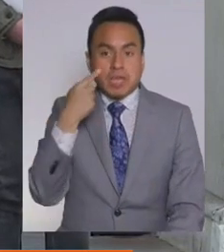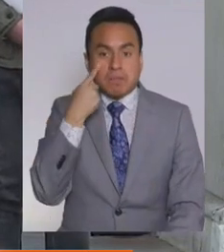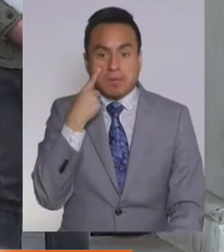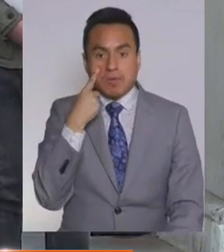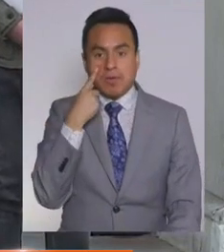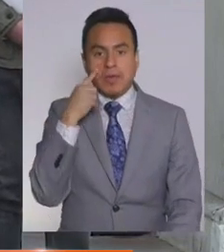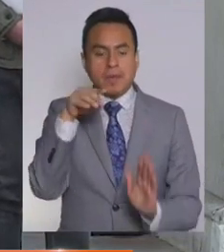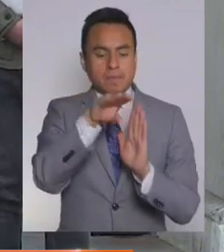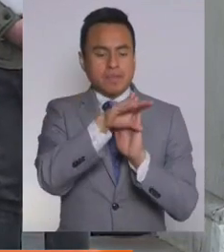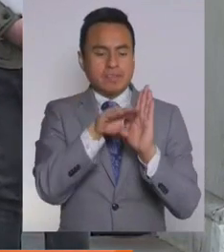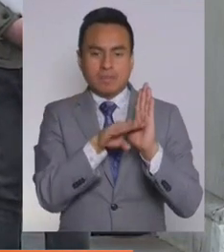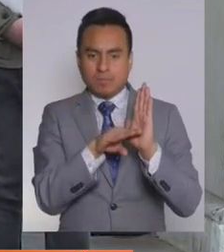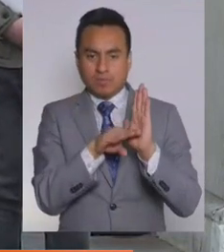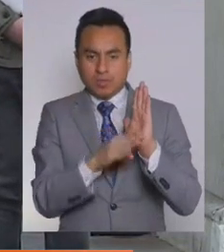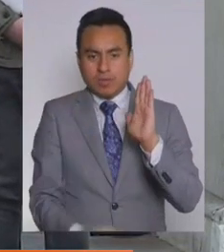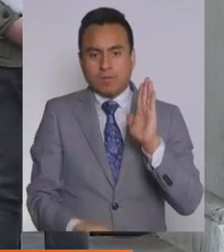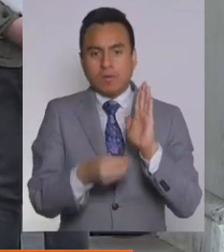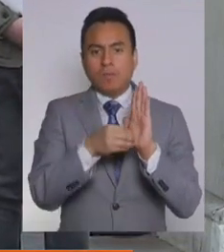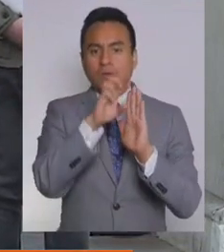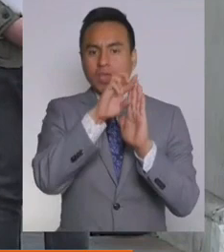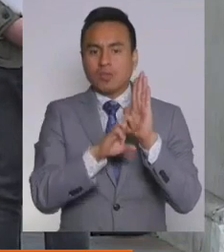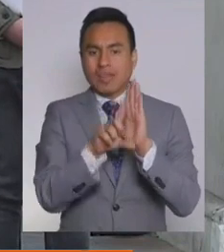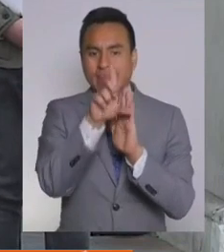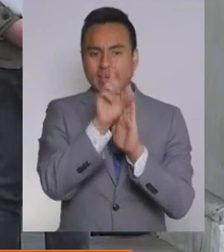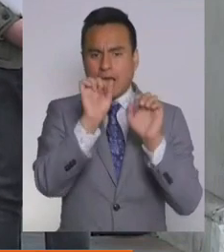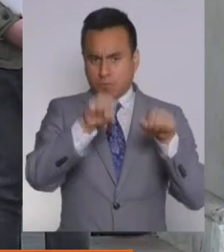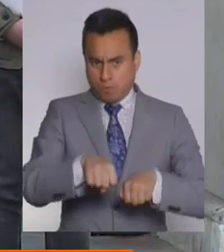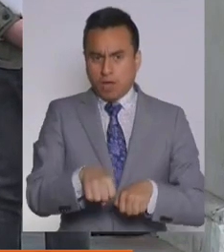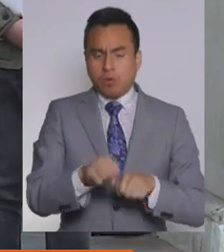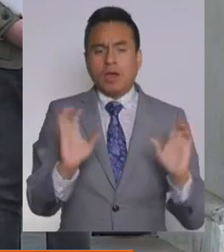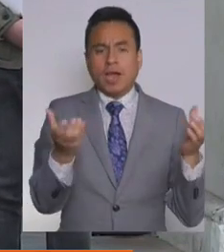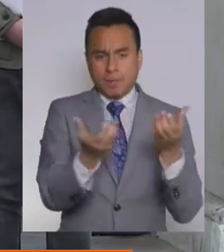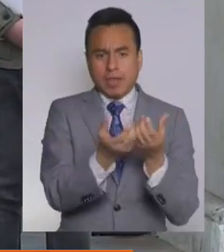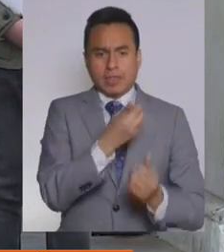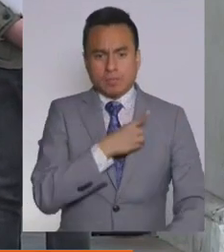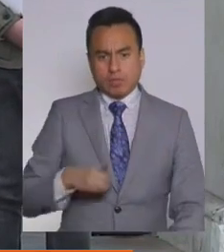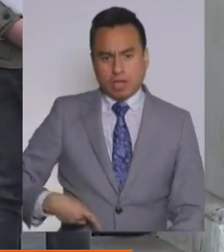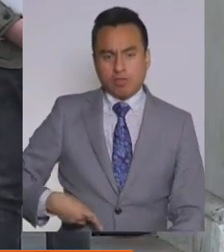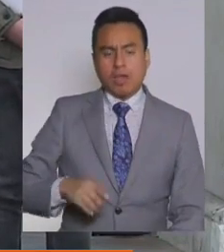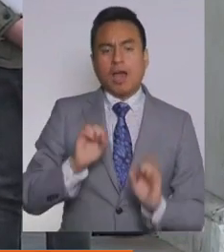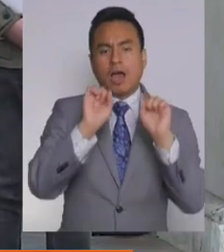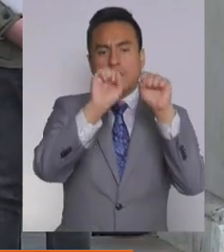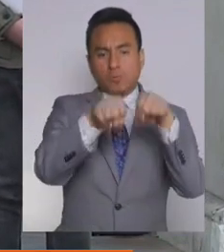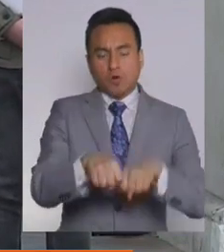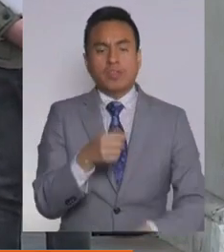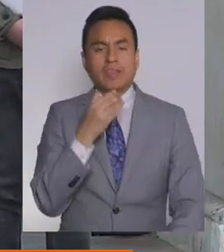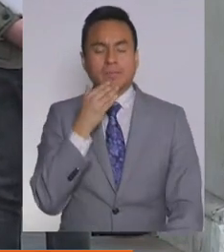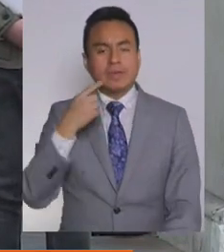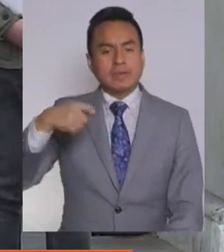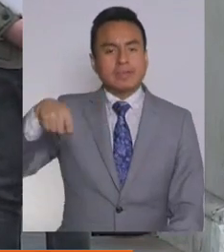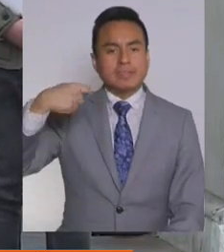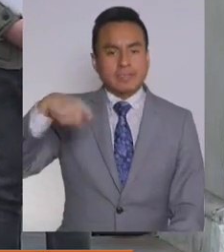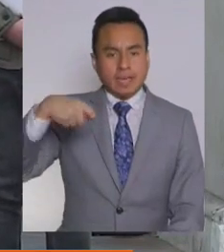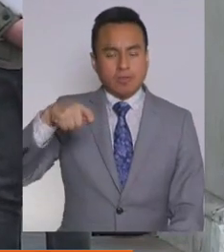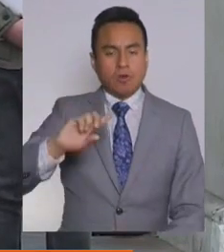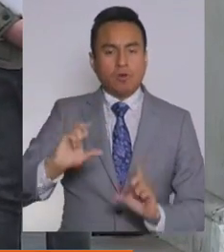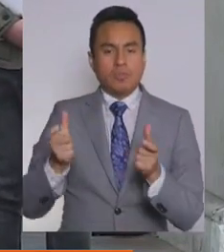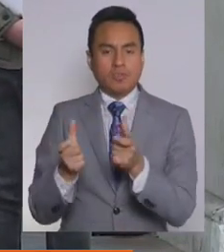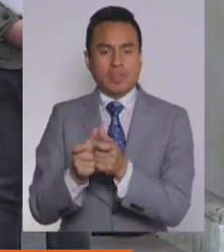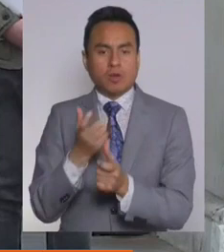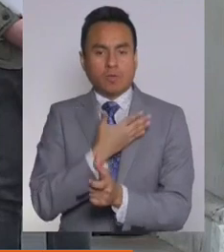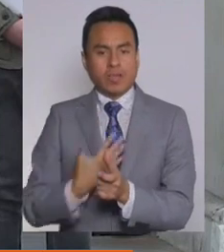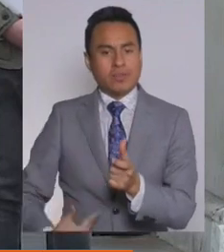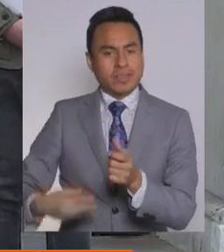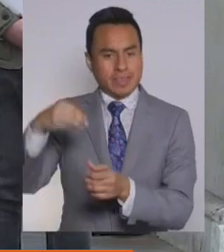los principios que inspiraron este proyecto, que fue aprobado así en la Cámara de Diputados, que fue aprobado también en el Senado, en las comisiones de